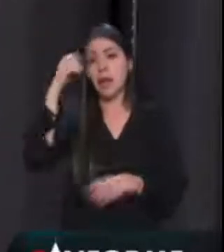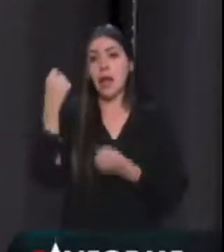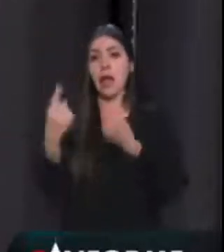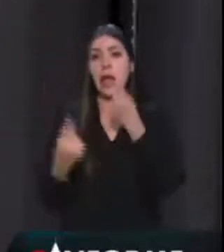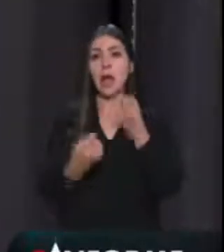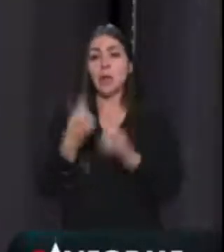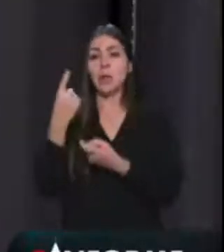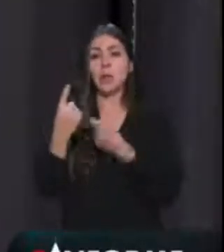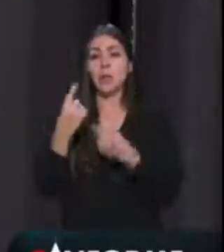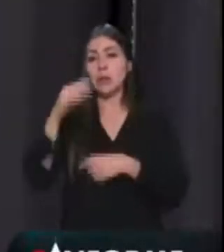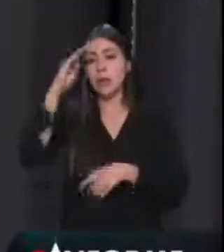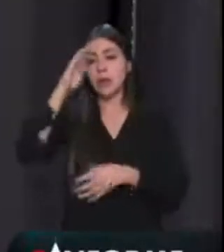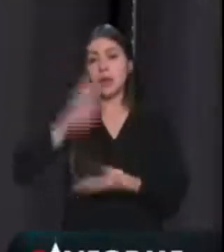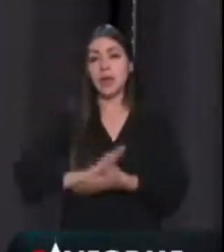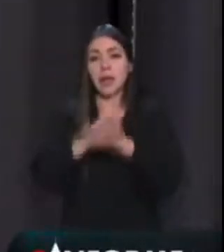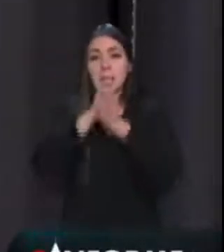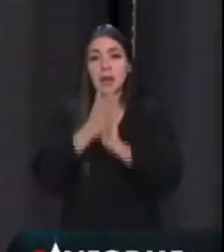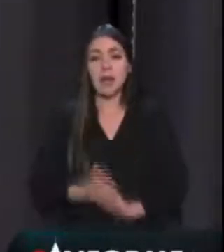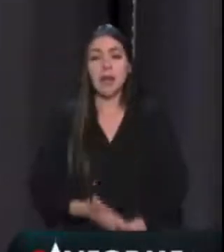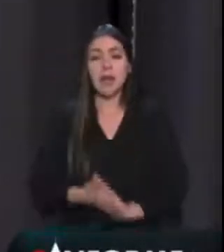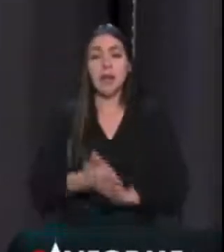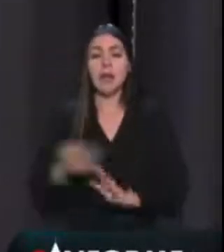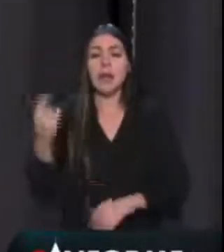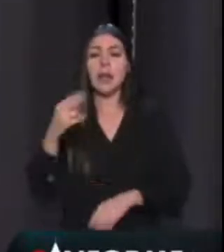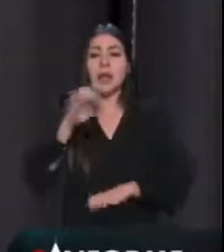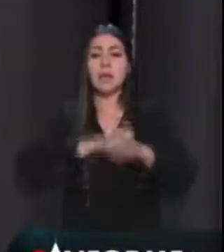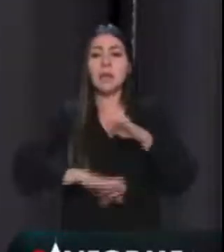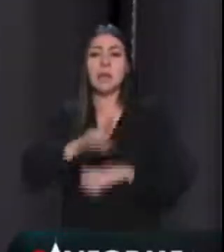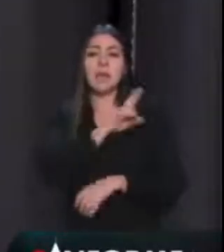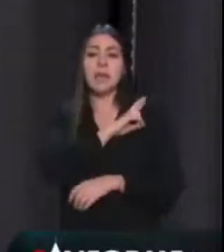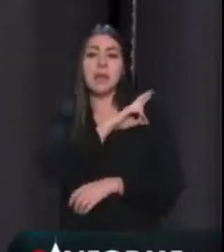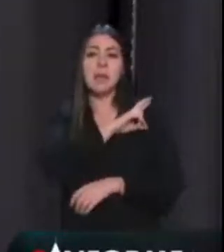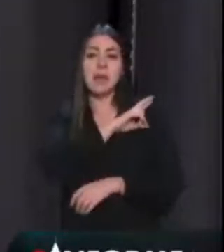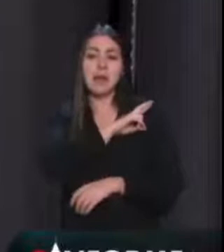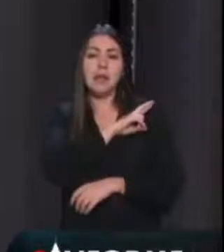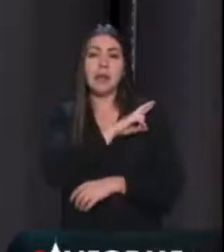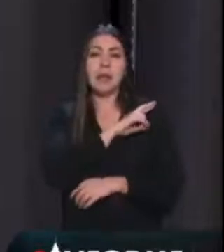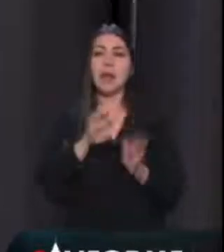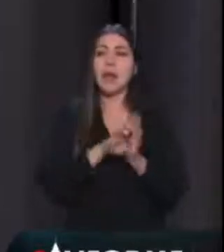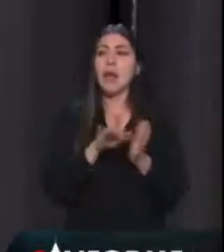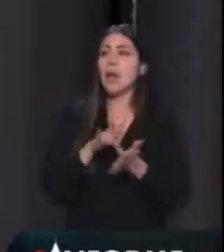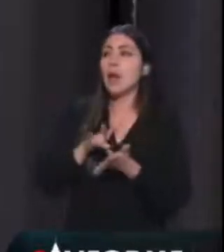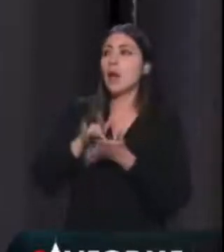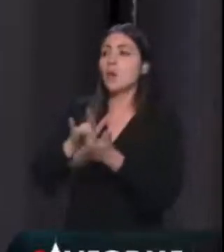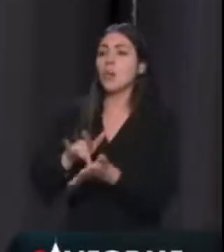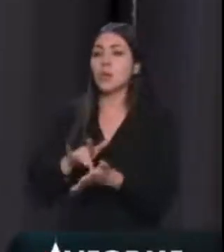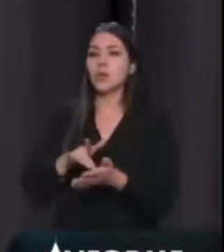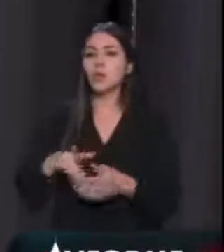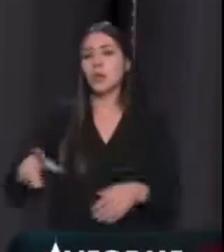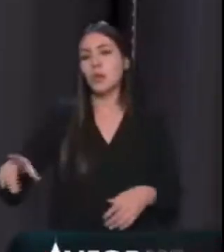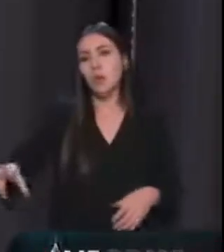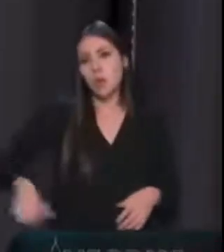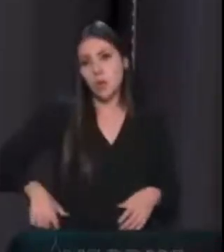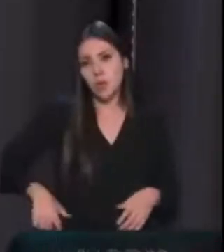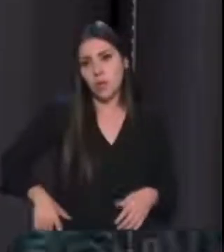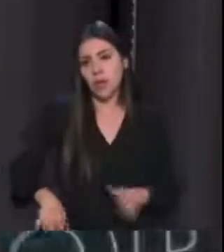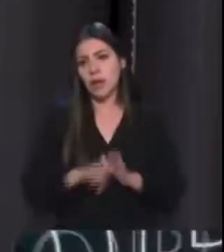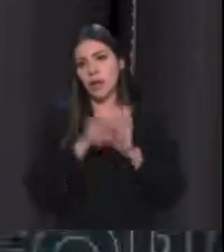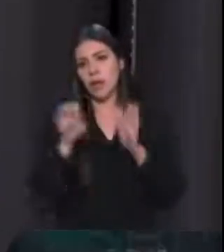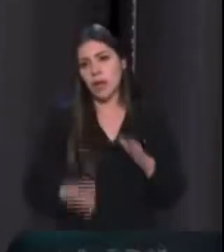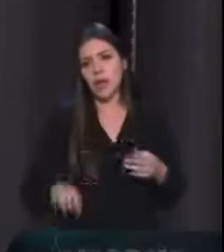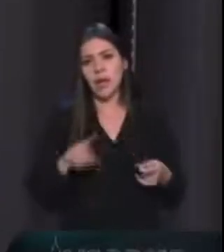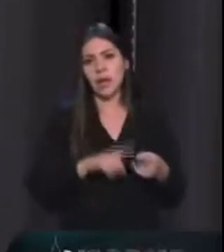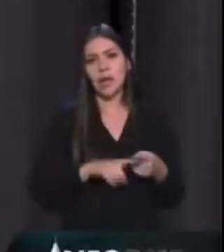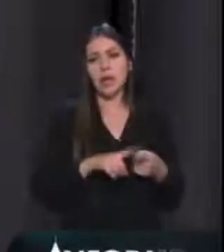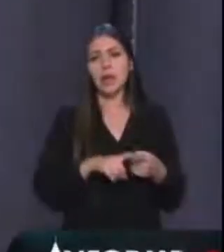llevar a cabo privados, siendo subsidiados por el Estado. Por ejemplo, el respaldo. Por ejemplo,